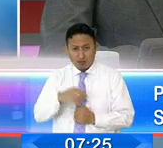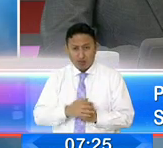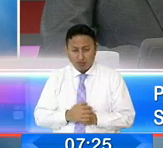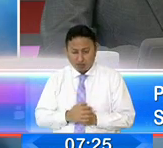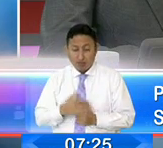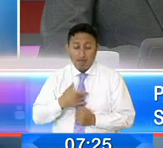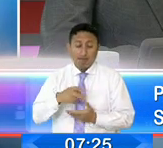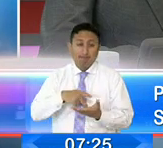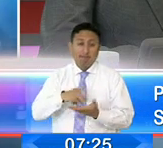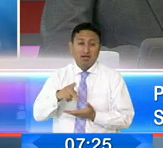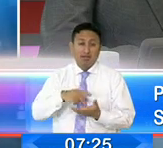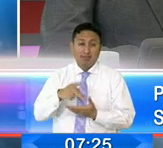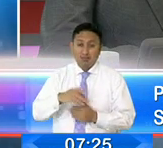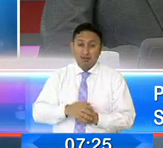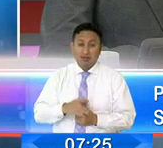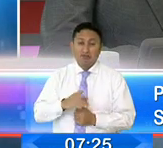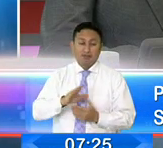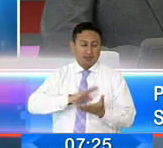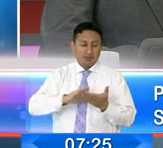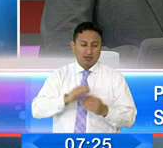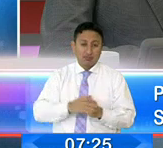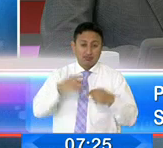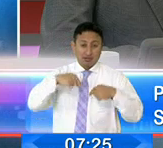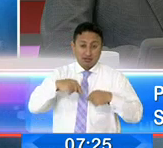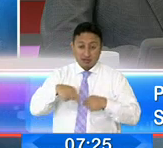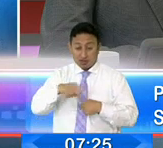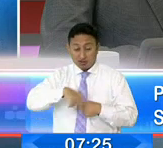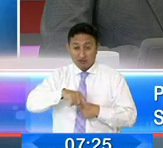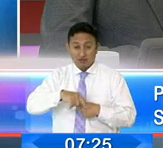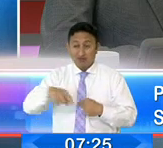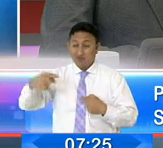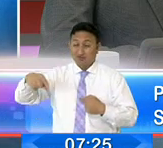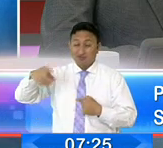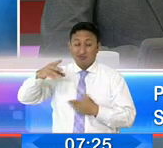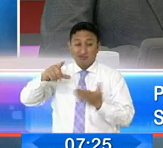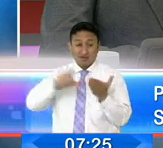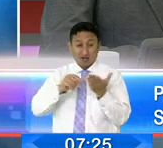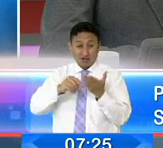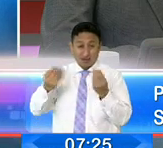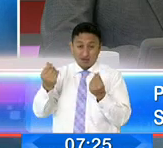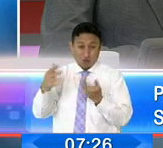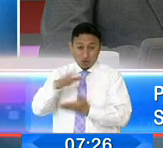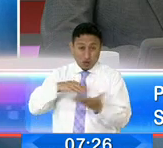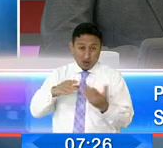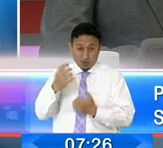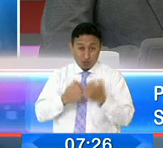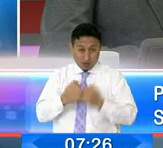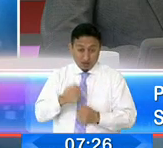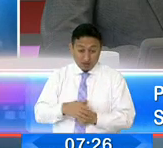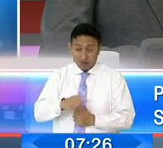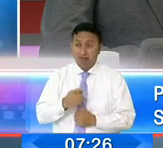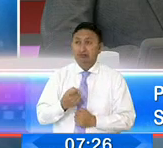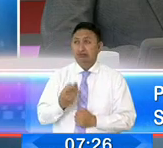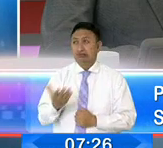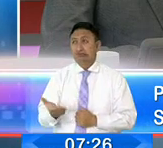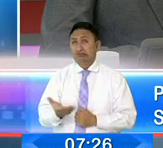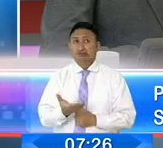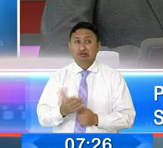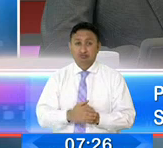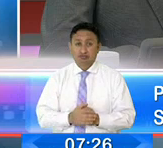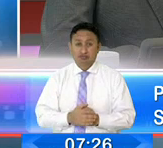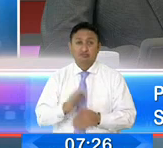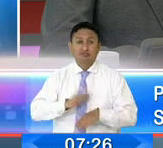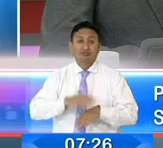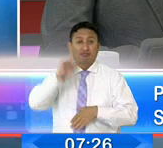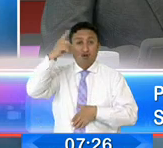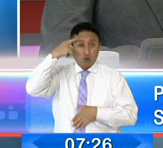pagar el desorden financiero que hemos vivido durante los últimos años. Y eso también incluye lastimosamente las políticas de este gobierno, que